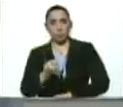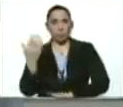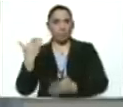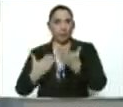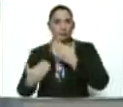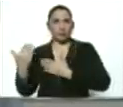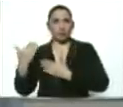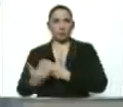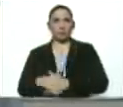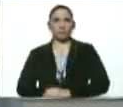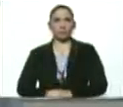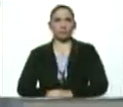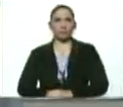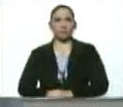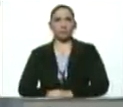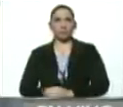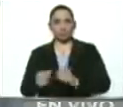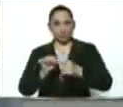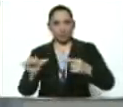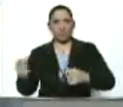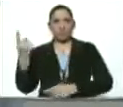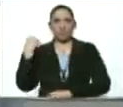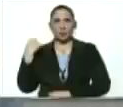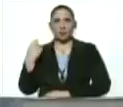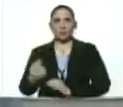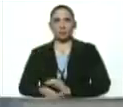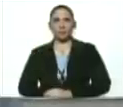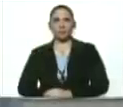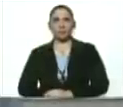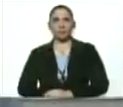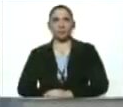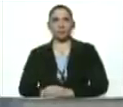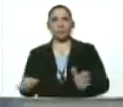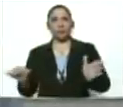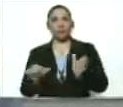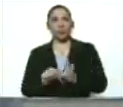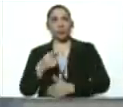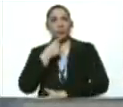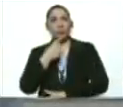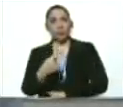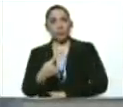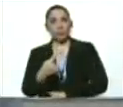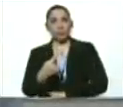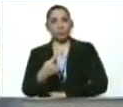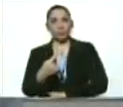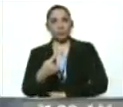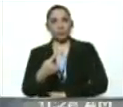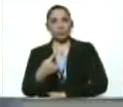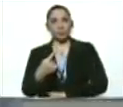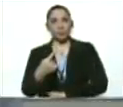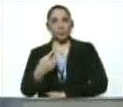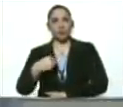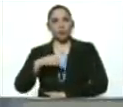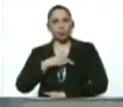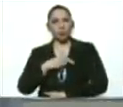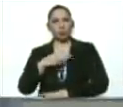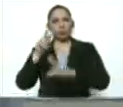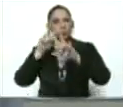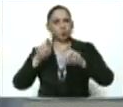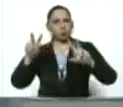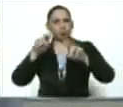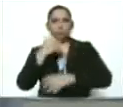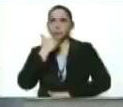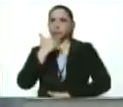pasado, de la semana pasada, donde dijimos que estábamos en el curso de culminar